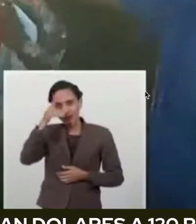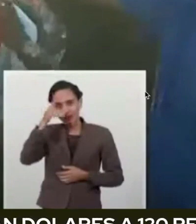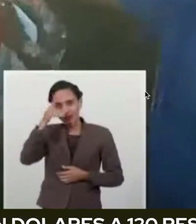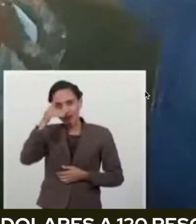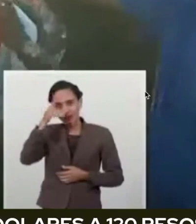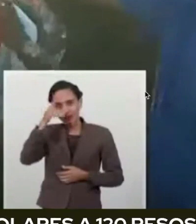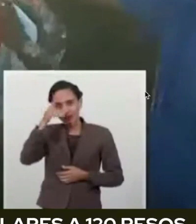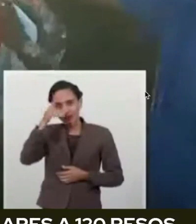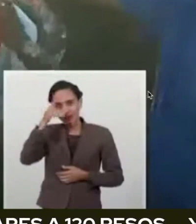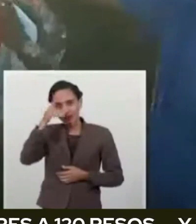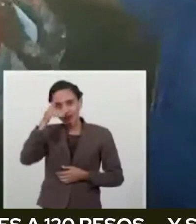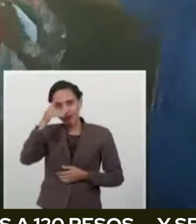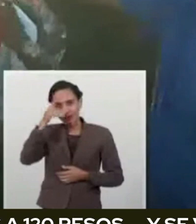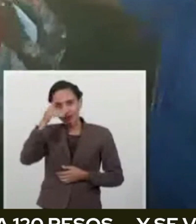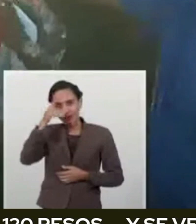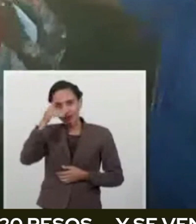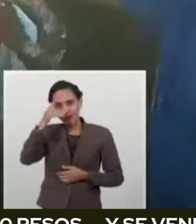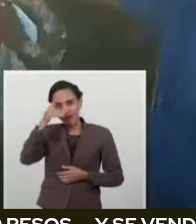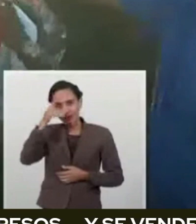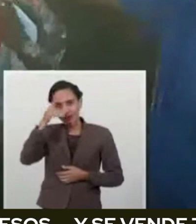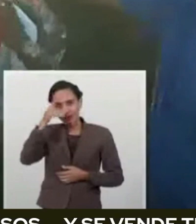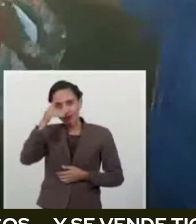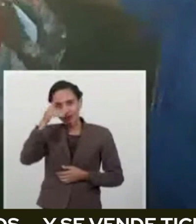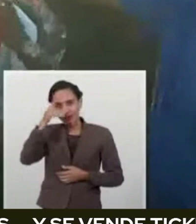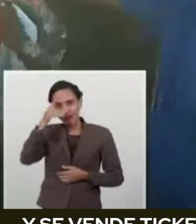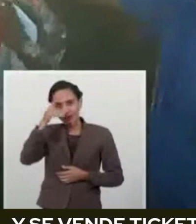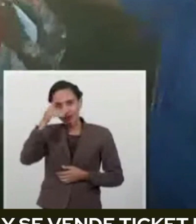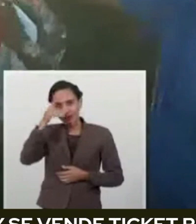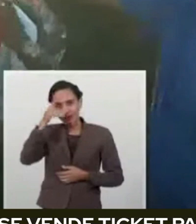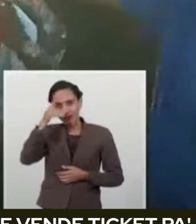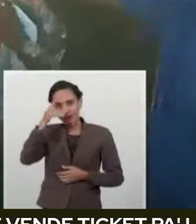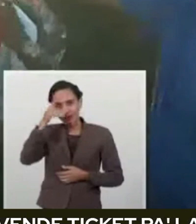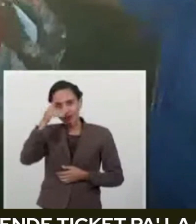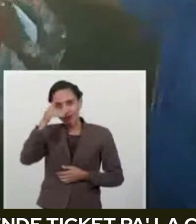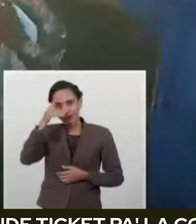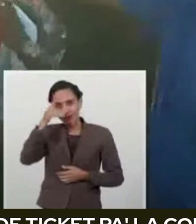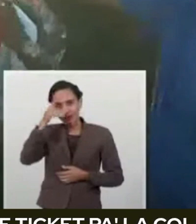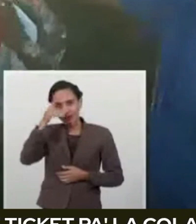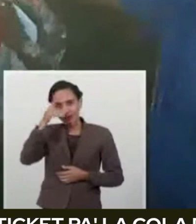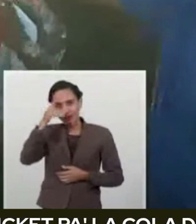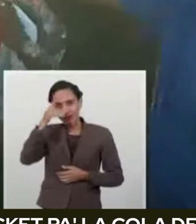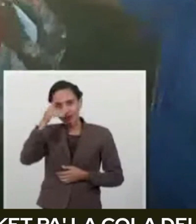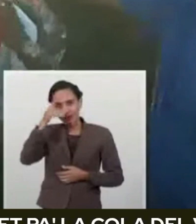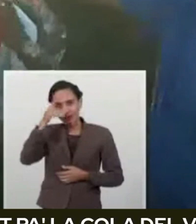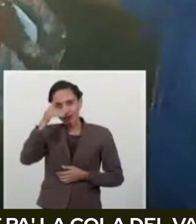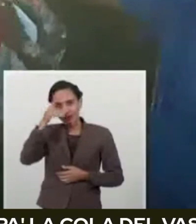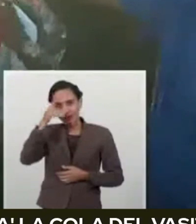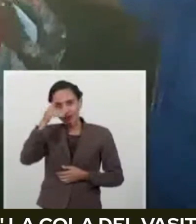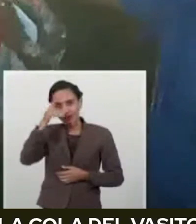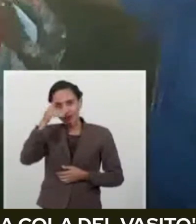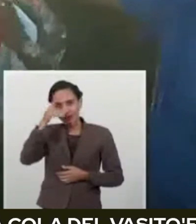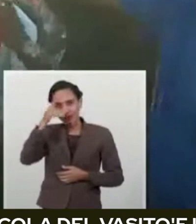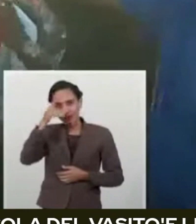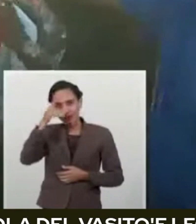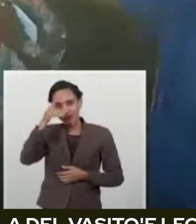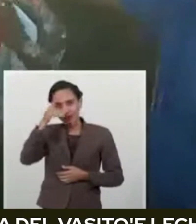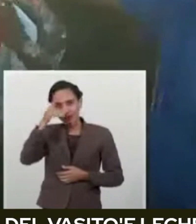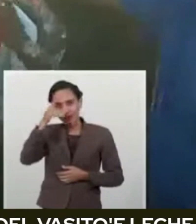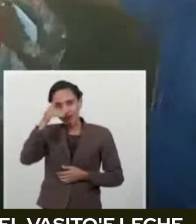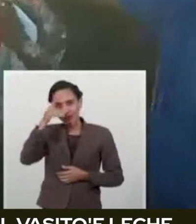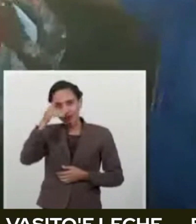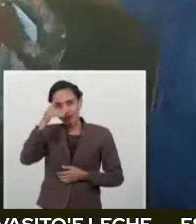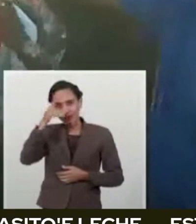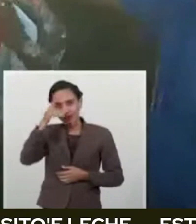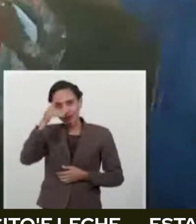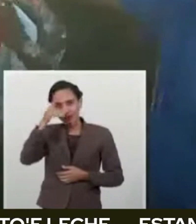fuerza dispuesta tú le has dicho mil veces que no se coja para eso hace fuerza ni nada eso que ahí no la voy a poner ninguna nombre no le van a poner nombre él a ninguna